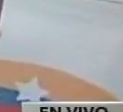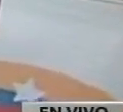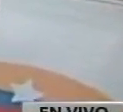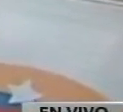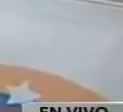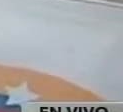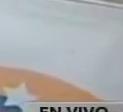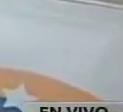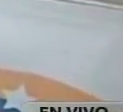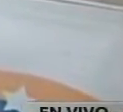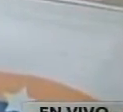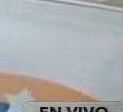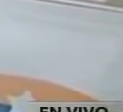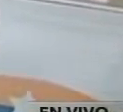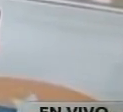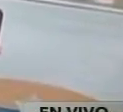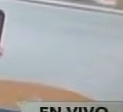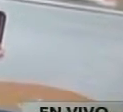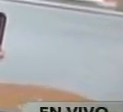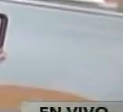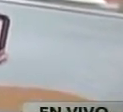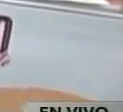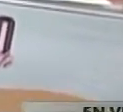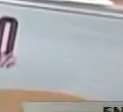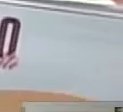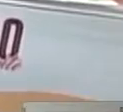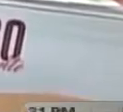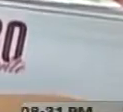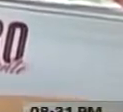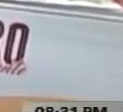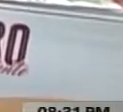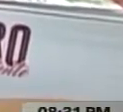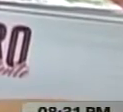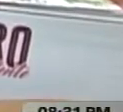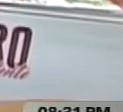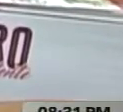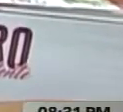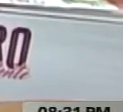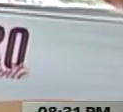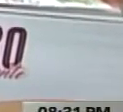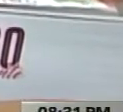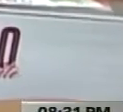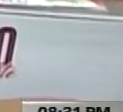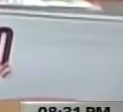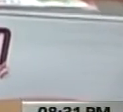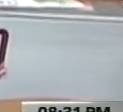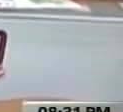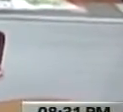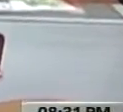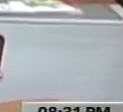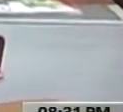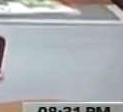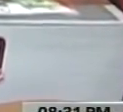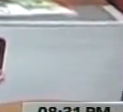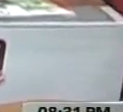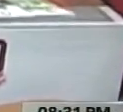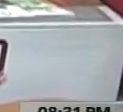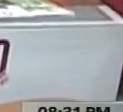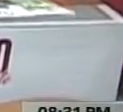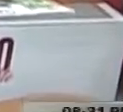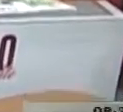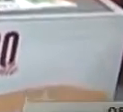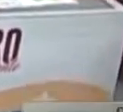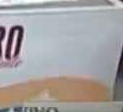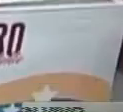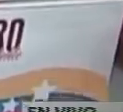muy hermosa, muy creíble, muy sencilla, han traído y han representado ese espíritu inmortal de Francisco